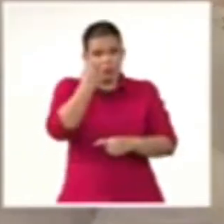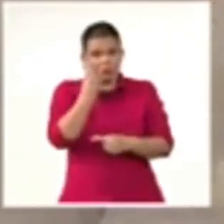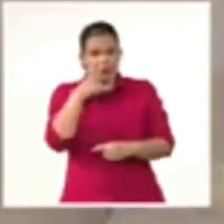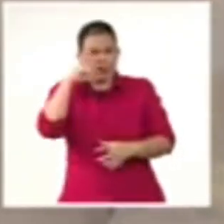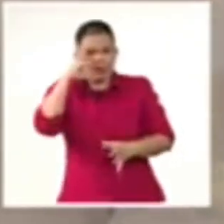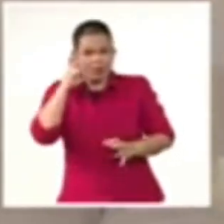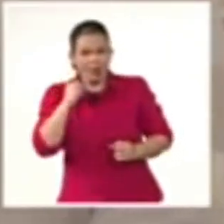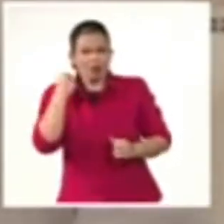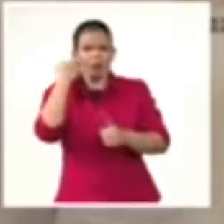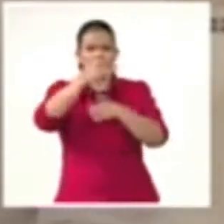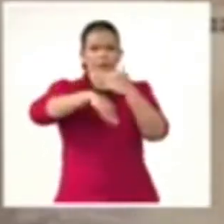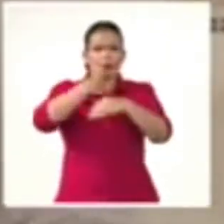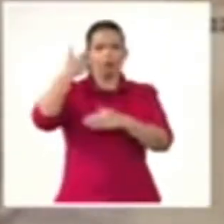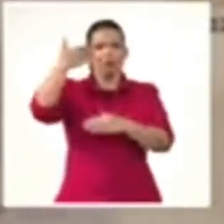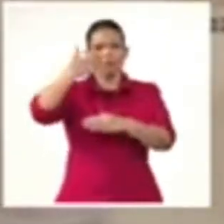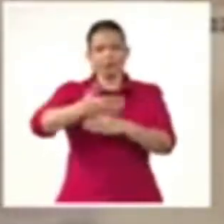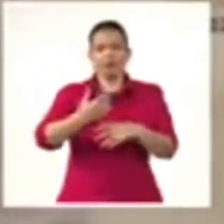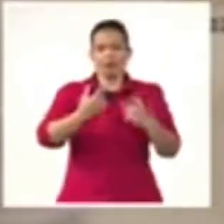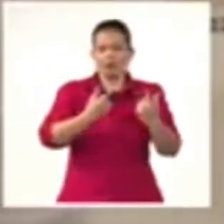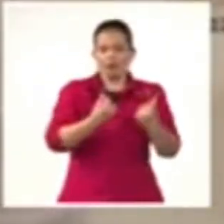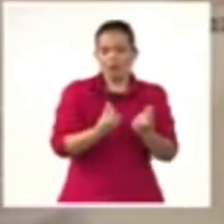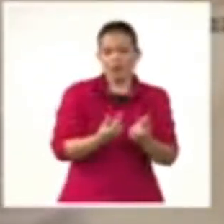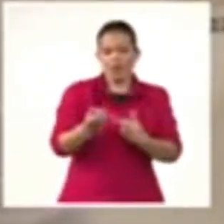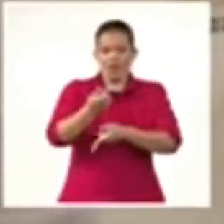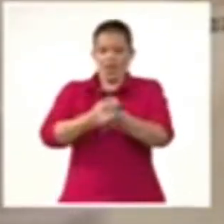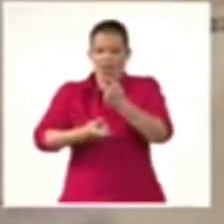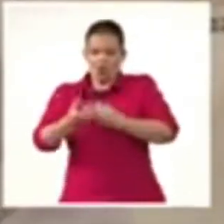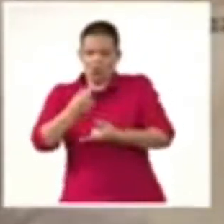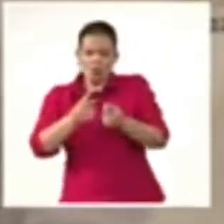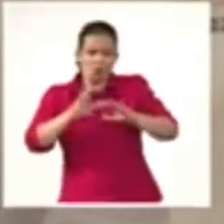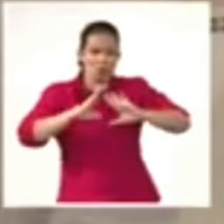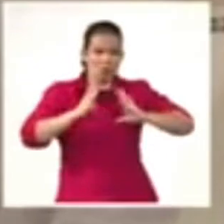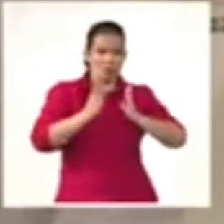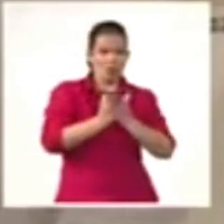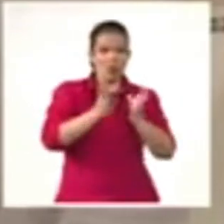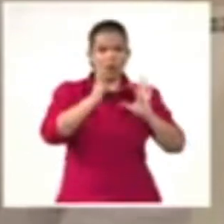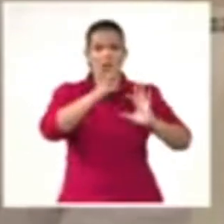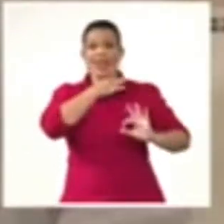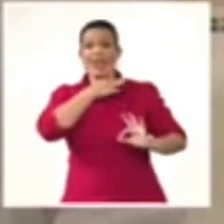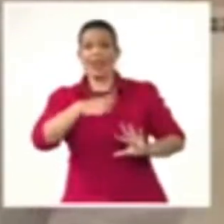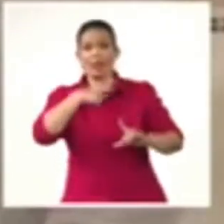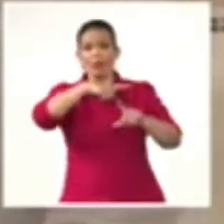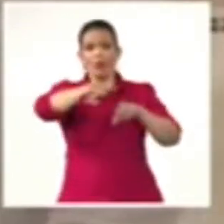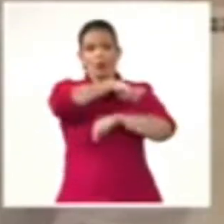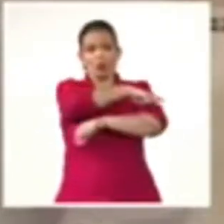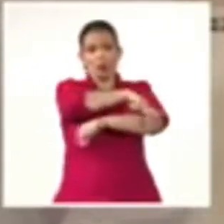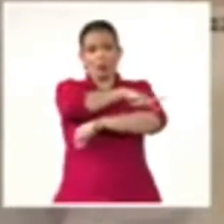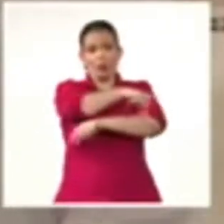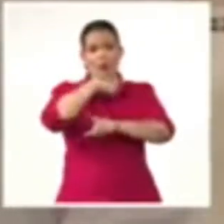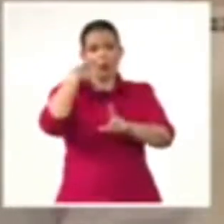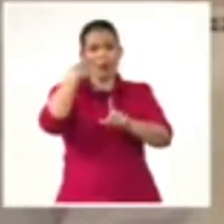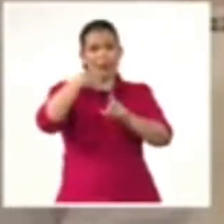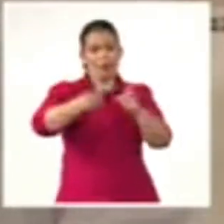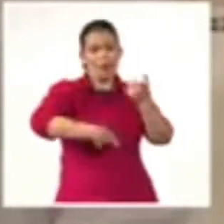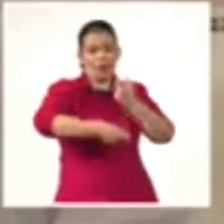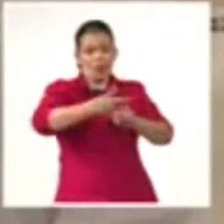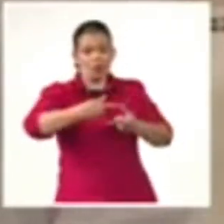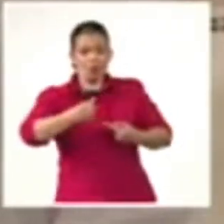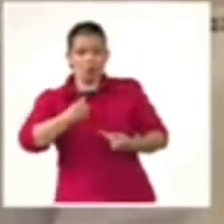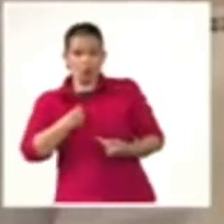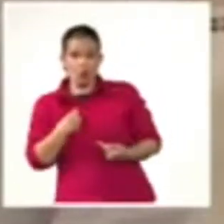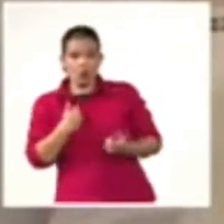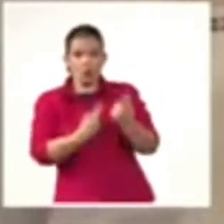las finanzas, los negocios a los países que lo intentamos. El bloqueo económico, financiero y